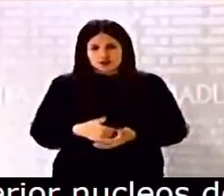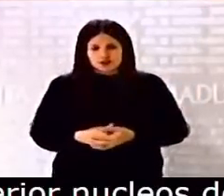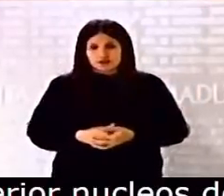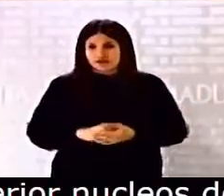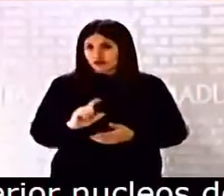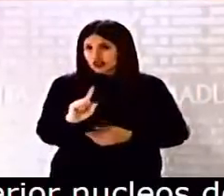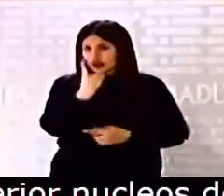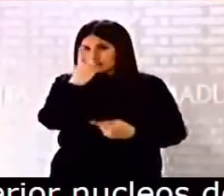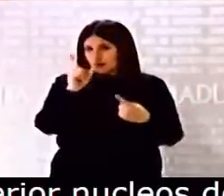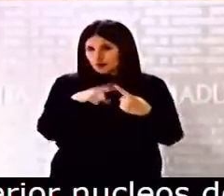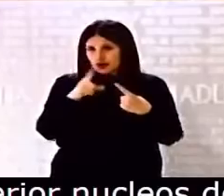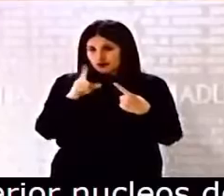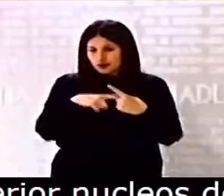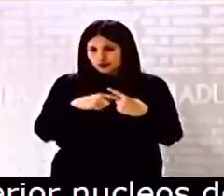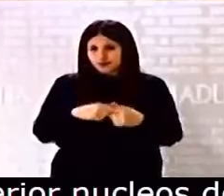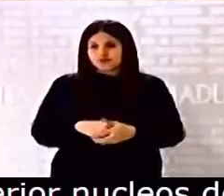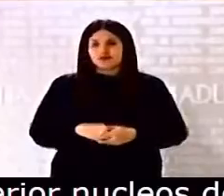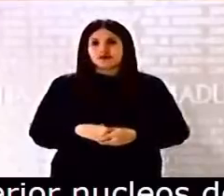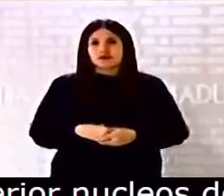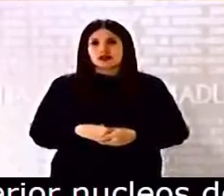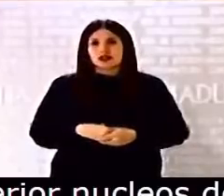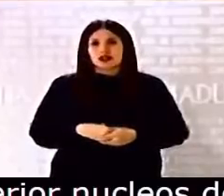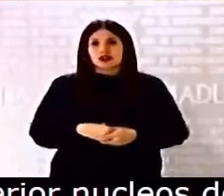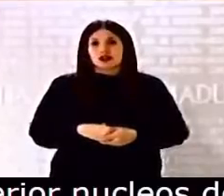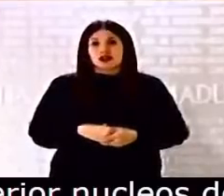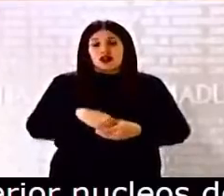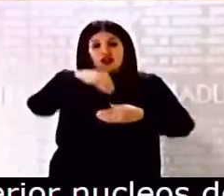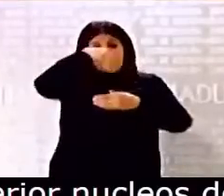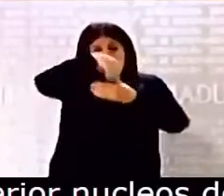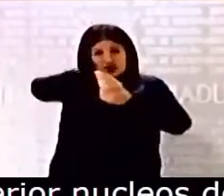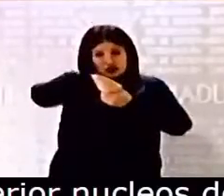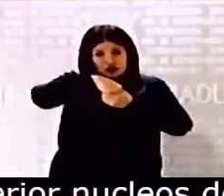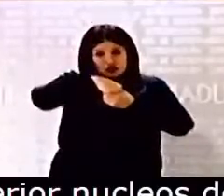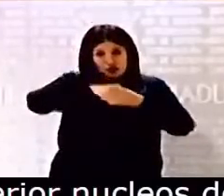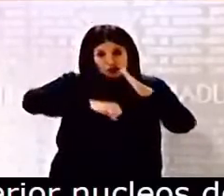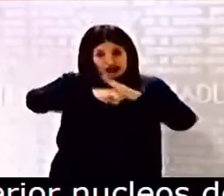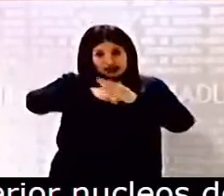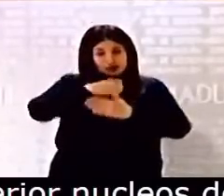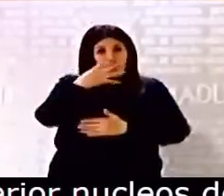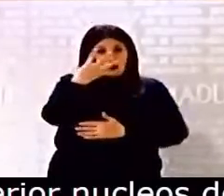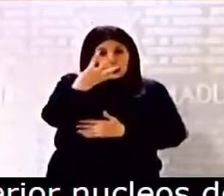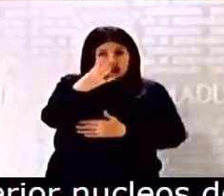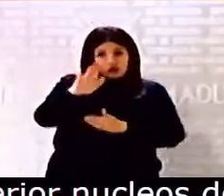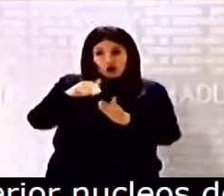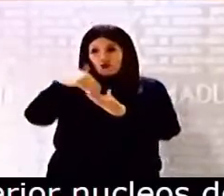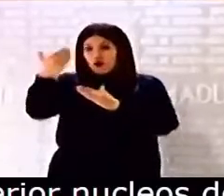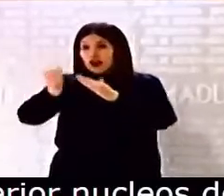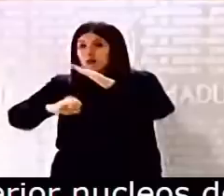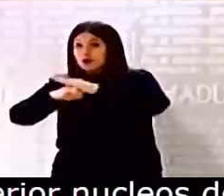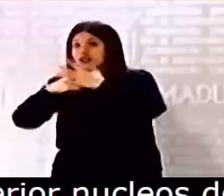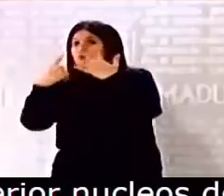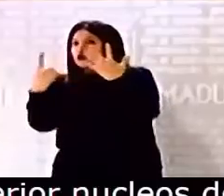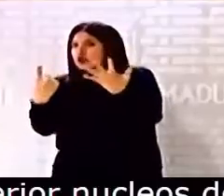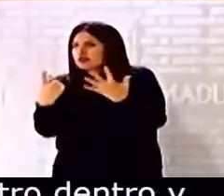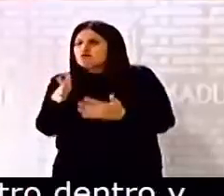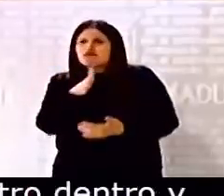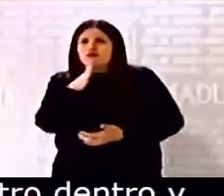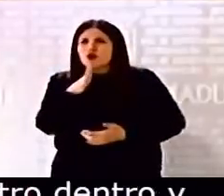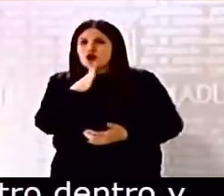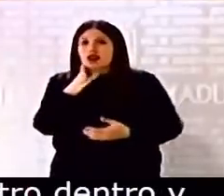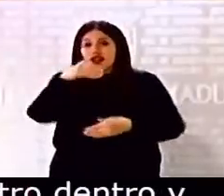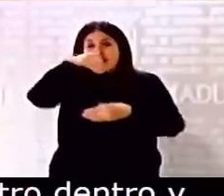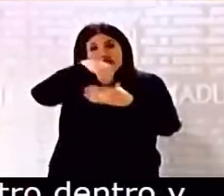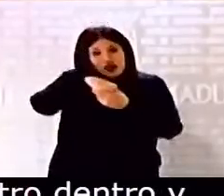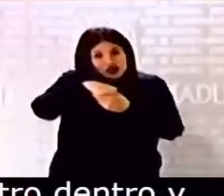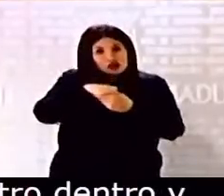Primero, la adopción de 4 dentro y 6 fuera, perdón, de hasta 4 dentro y hasta 6 fuera es porque dentro hay contagio